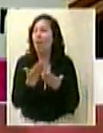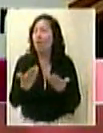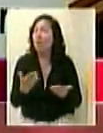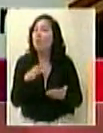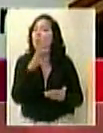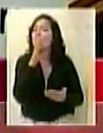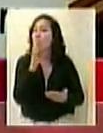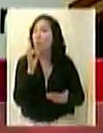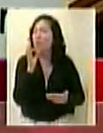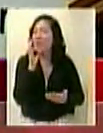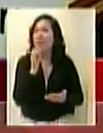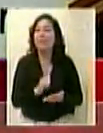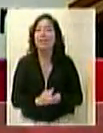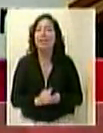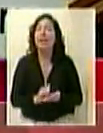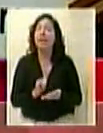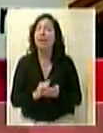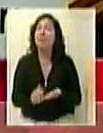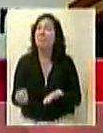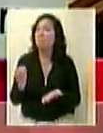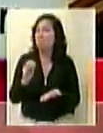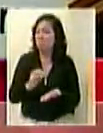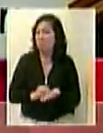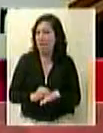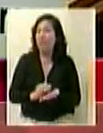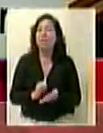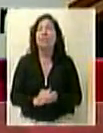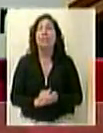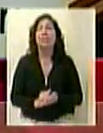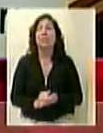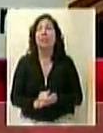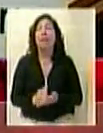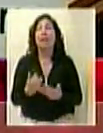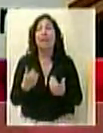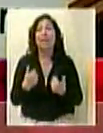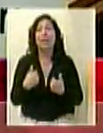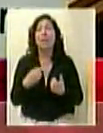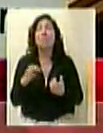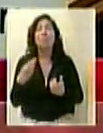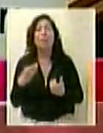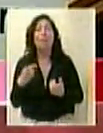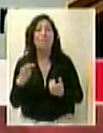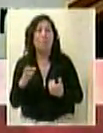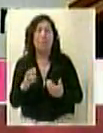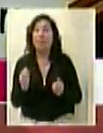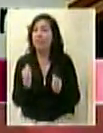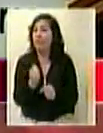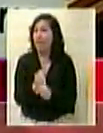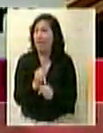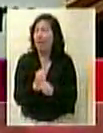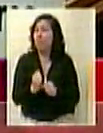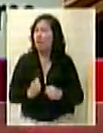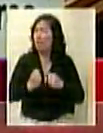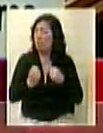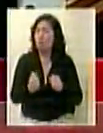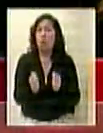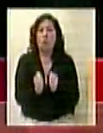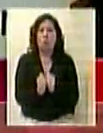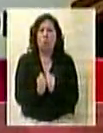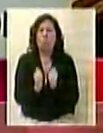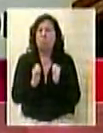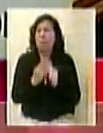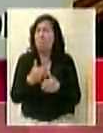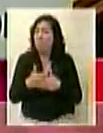aquellas mujeres las que más necesitan, aquellas mujeres que son padre y madre, que tienen que luchar con una